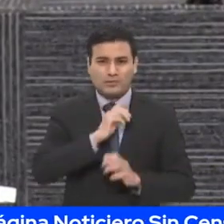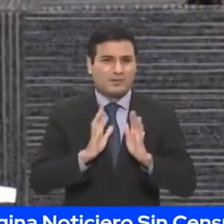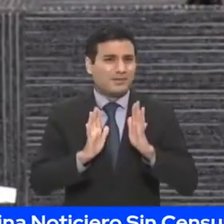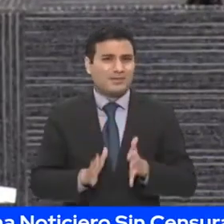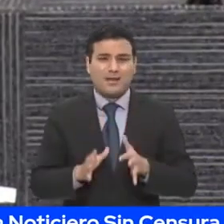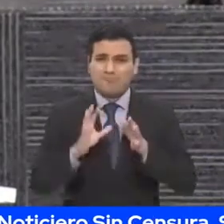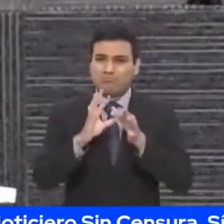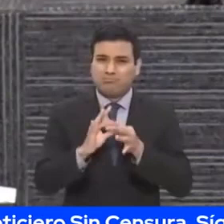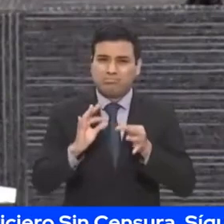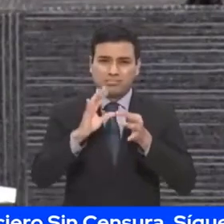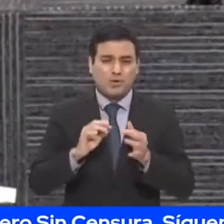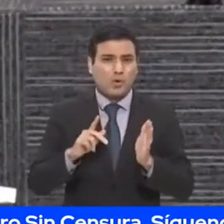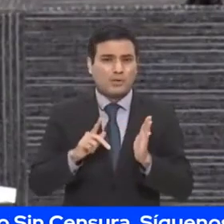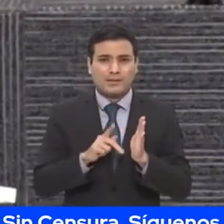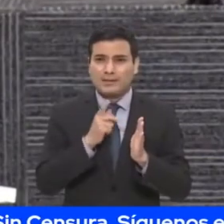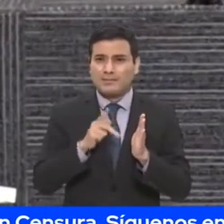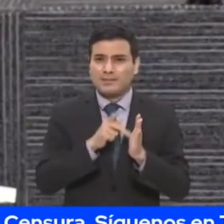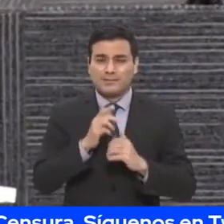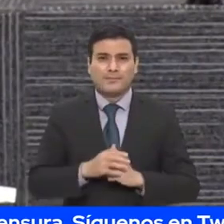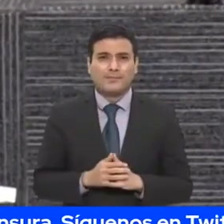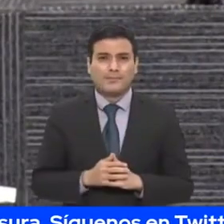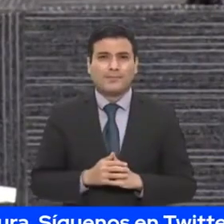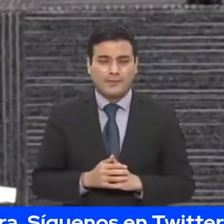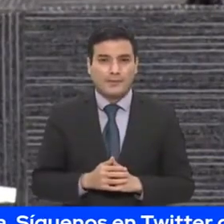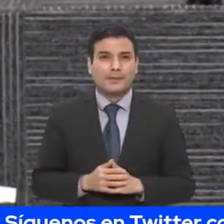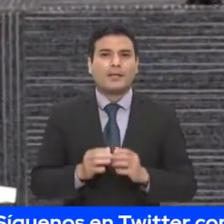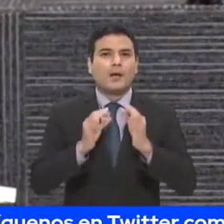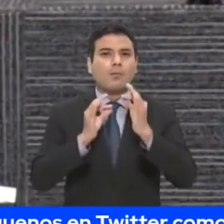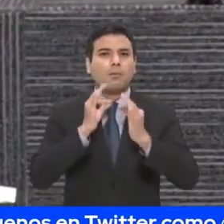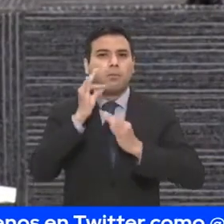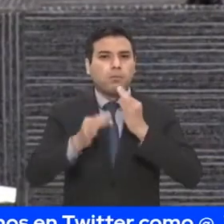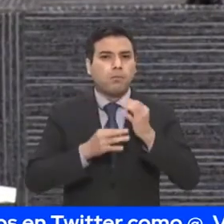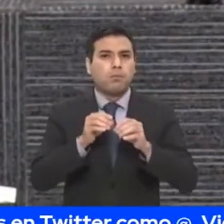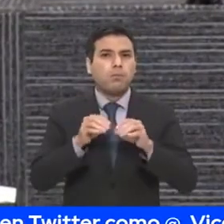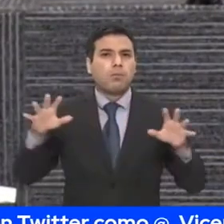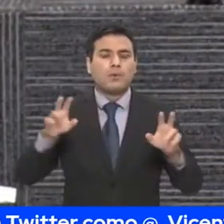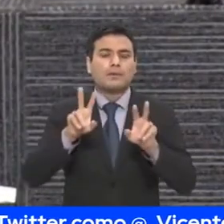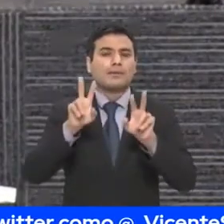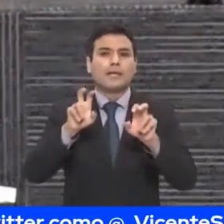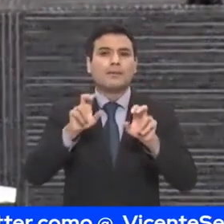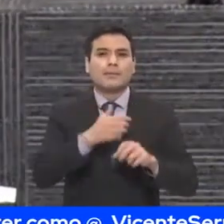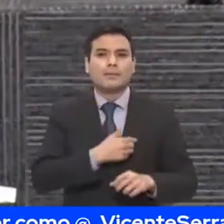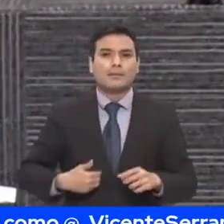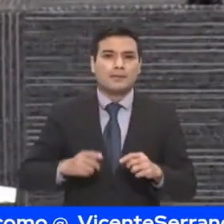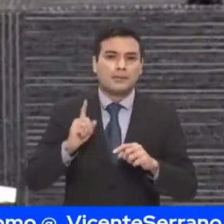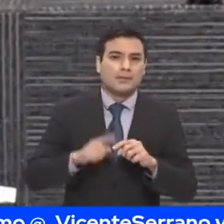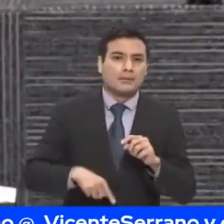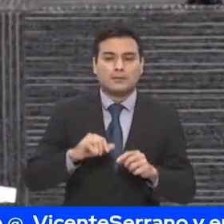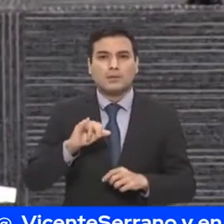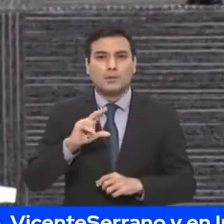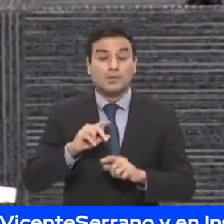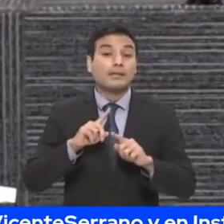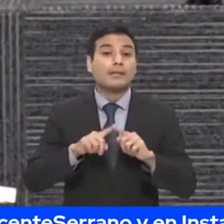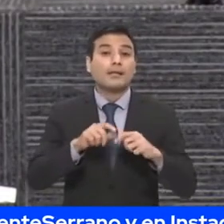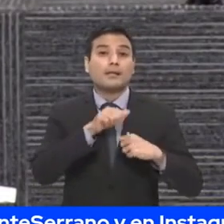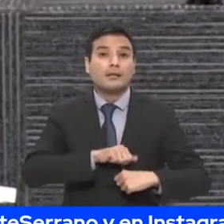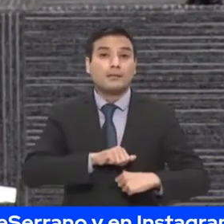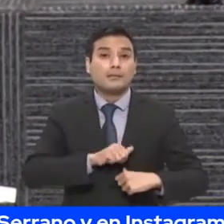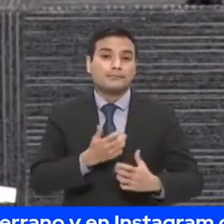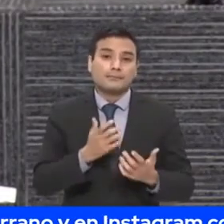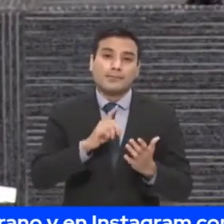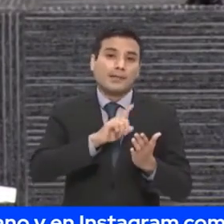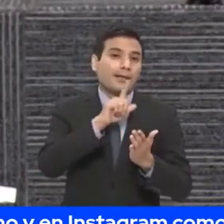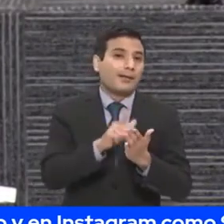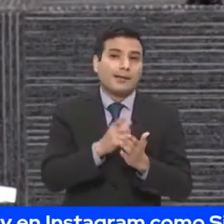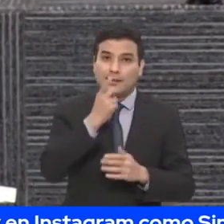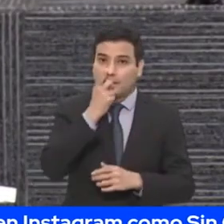claro, la autoridad responsable de la difusión del tema de la revocación de mandato es como lo marca la propia ley,